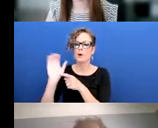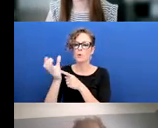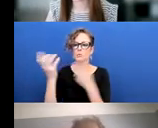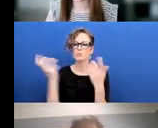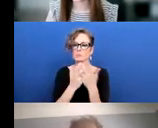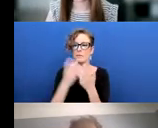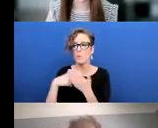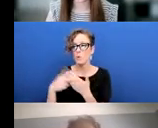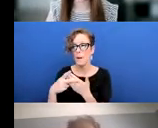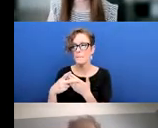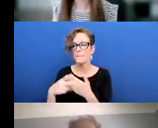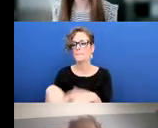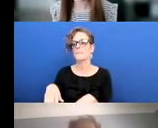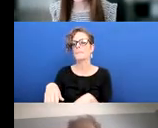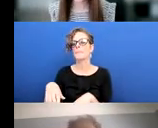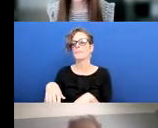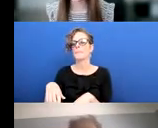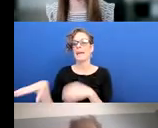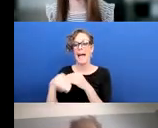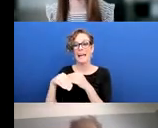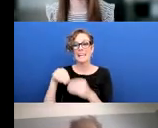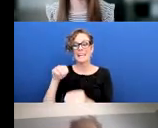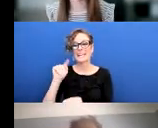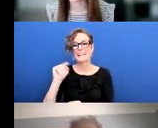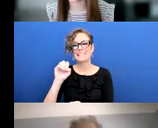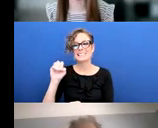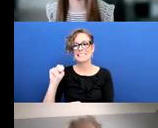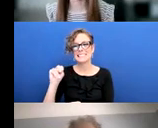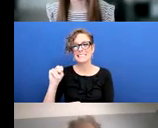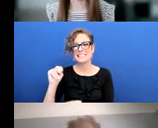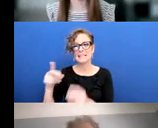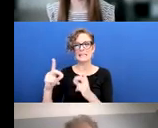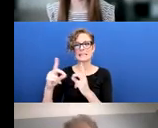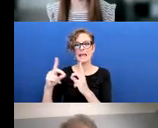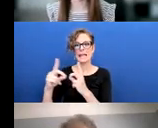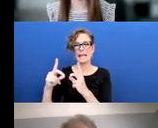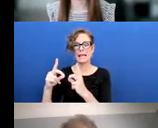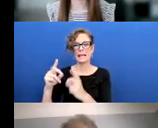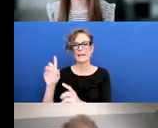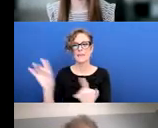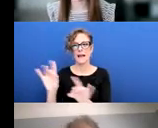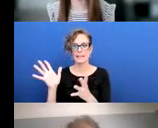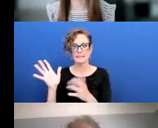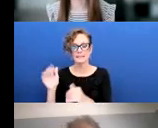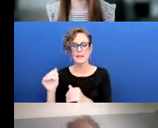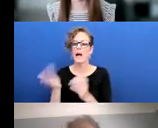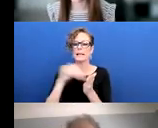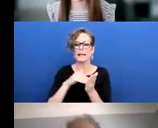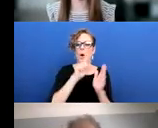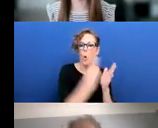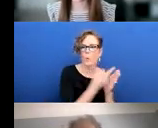cuestiones, programas culturalmente específicas. Esto no redefine